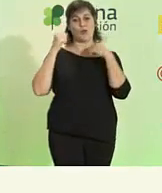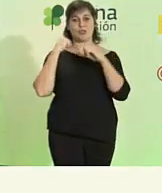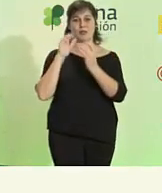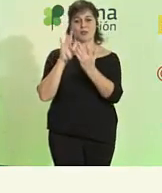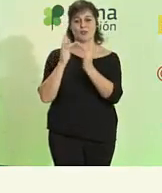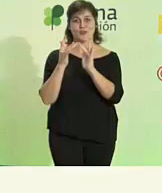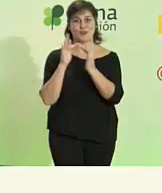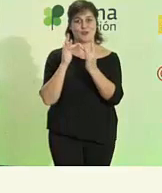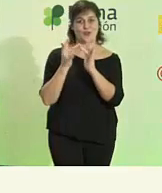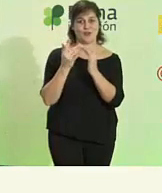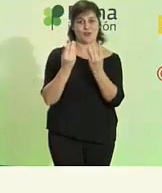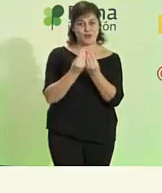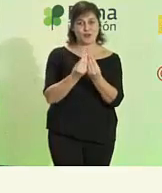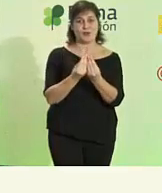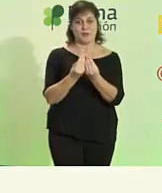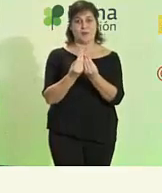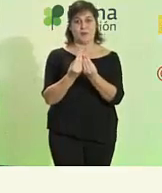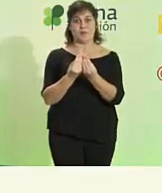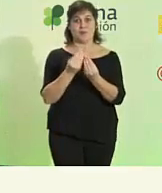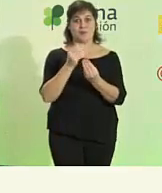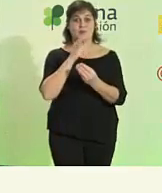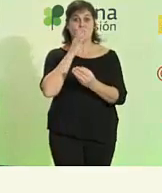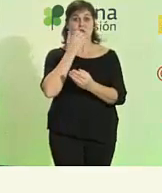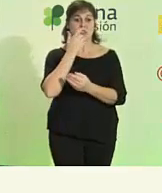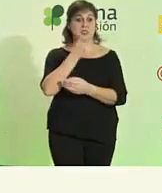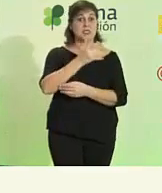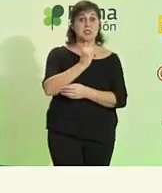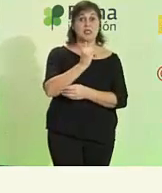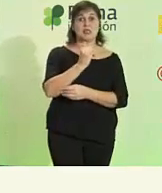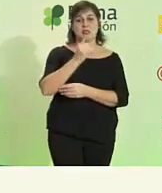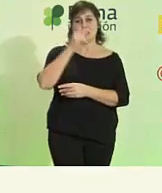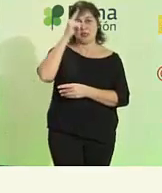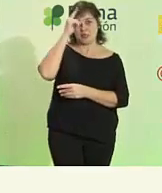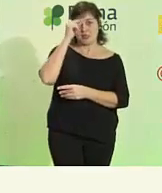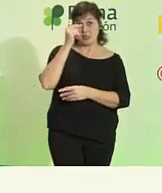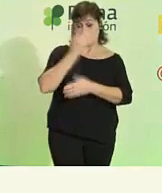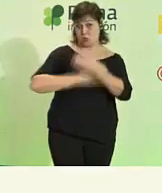con personas con una discapacidad en general o una discapacidad intelectual.